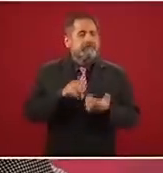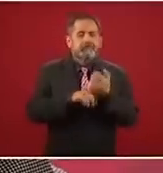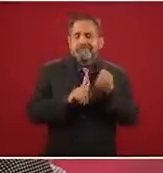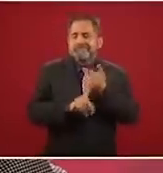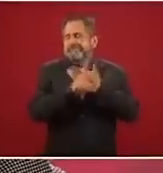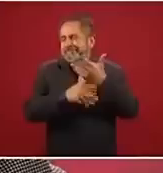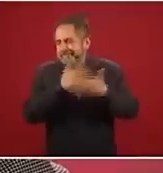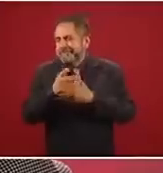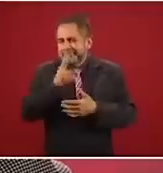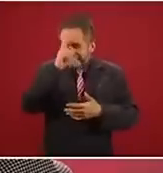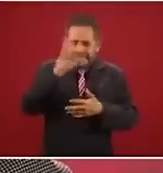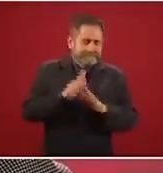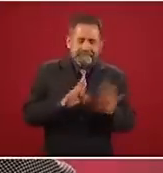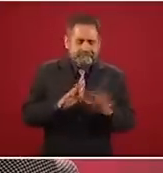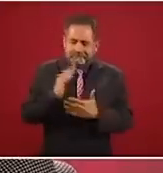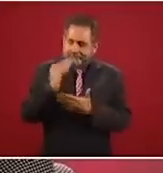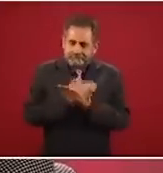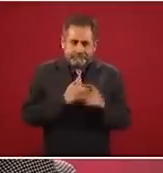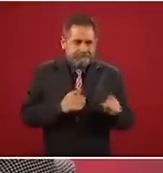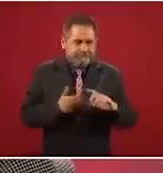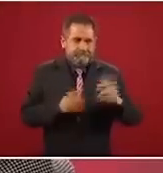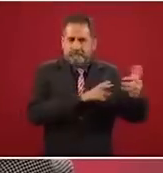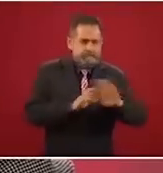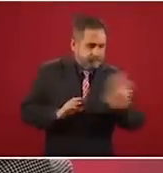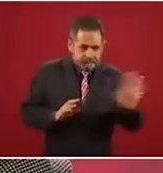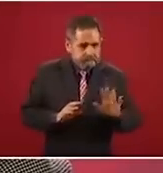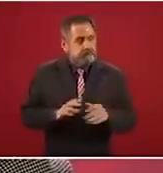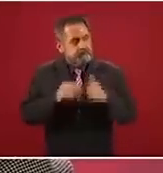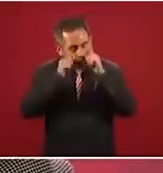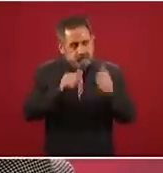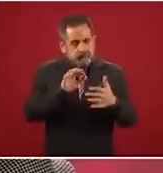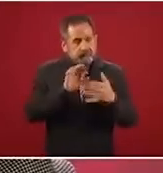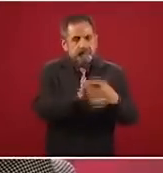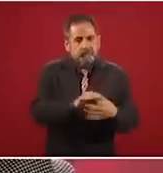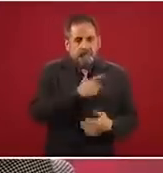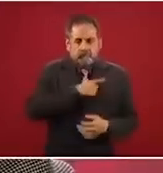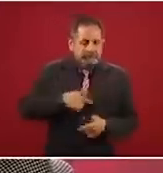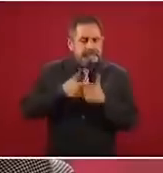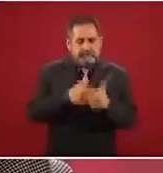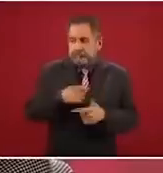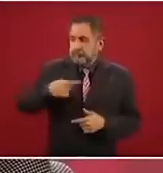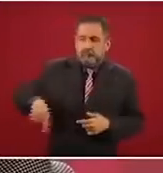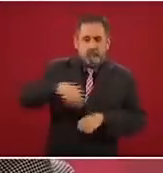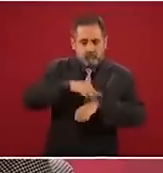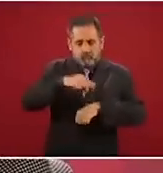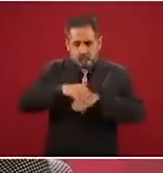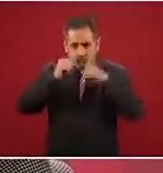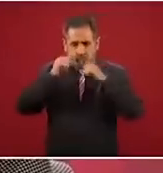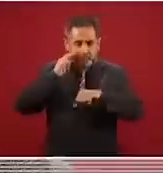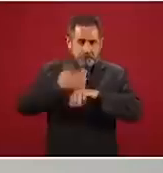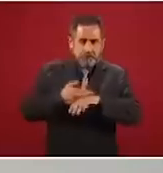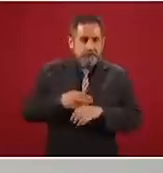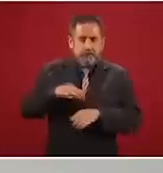una serie de acciones de desajuste social que precisamente deben conducir los médicos también. Los médicos no